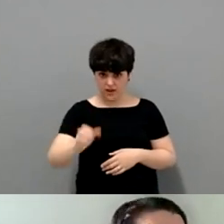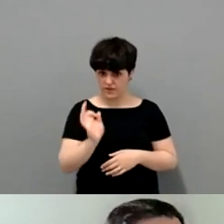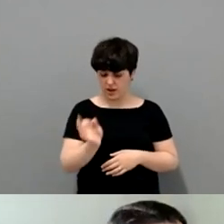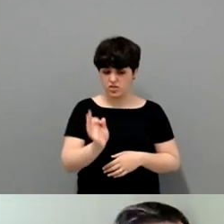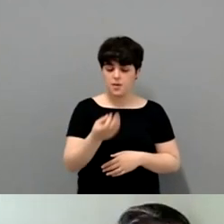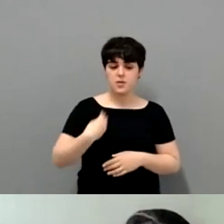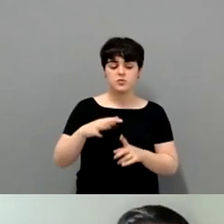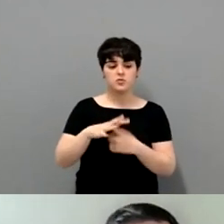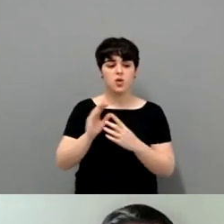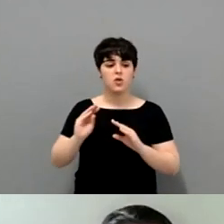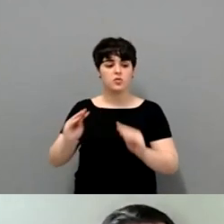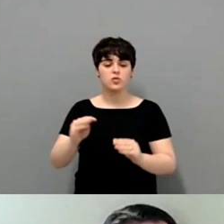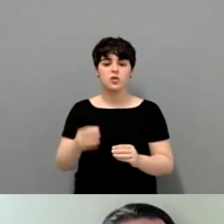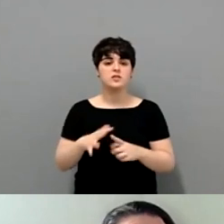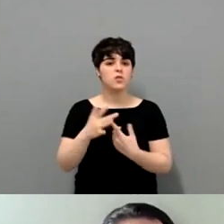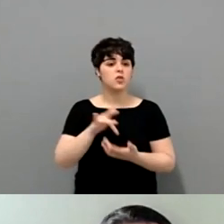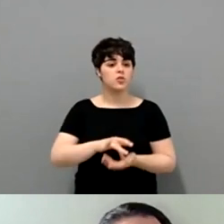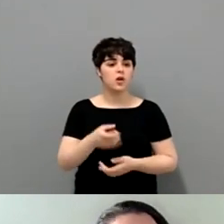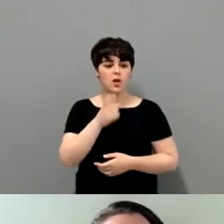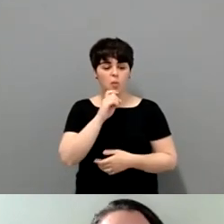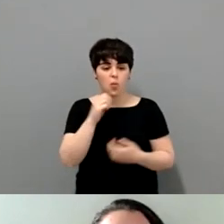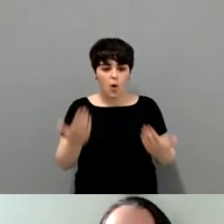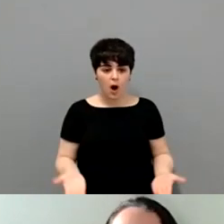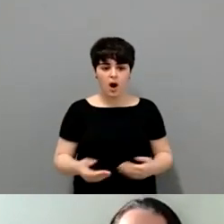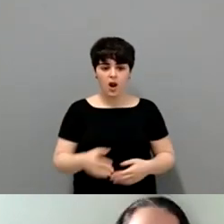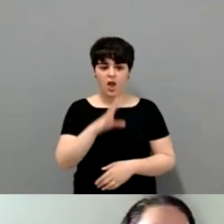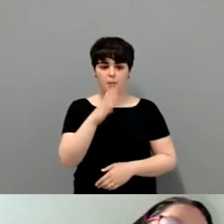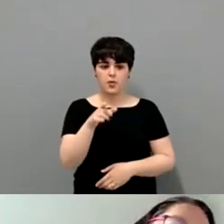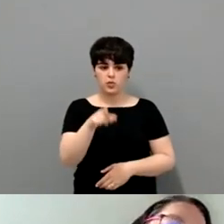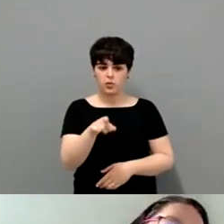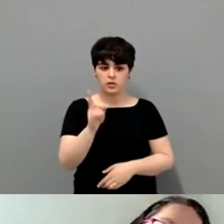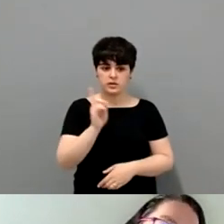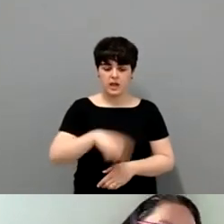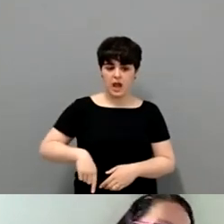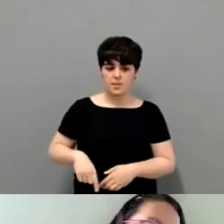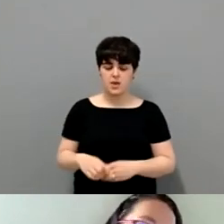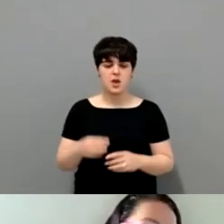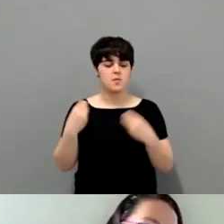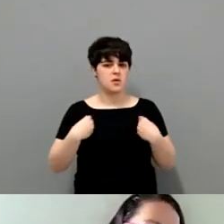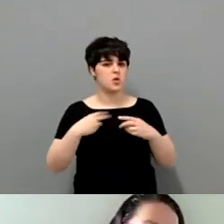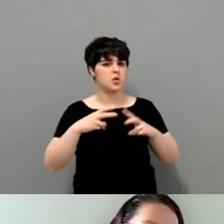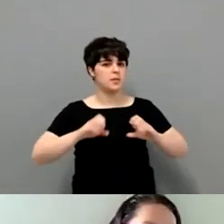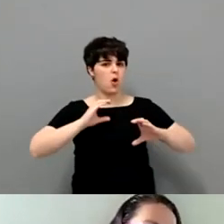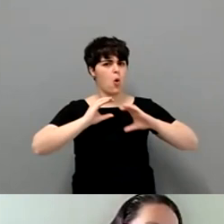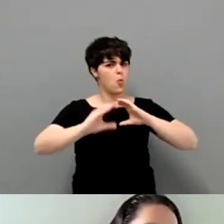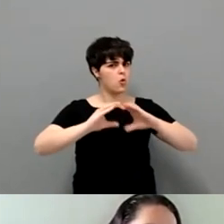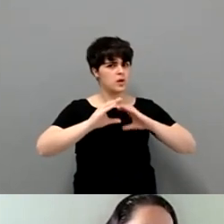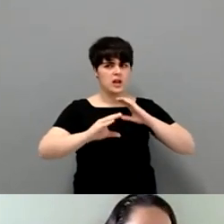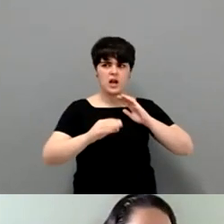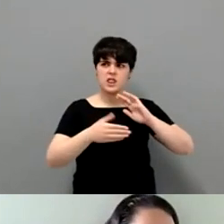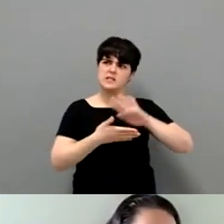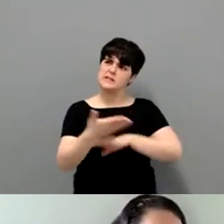En tu caso, ¿qué has vivido? Porque en tu caso también el tema de la comunicación ha estado